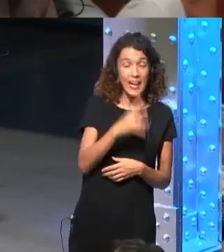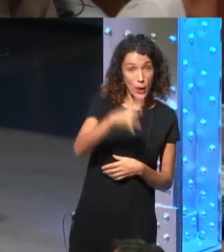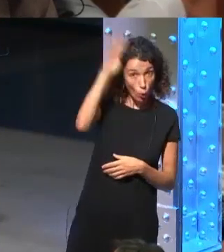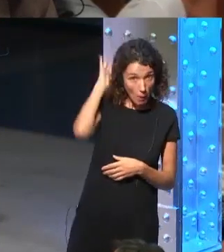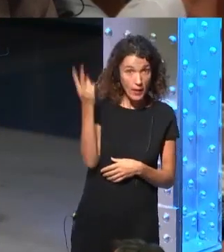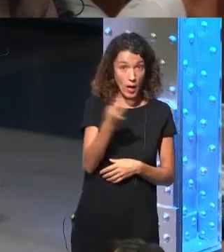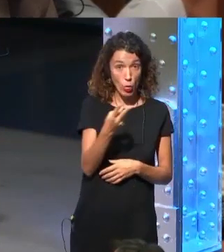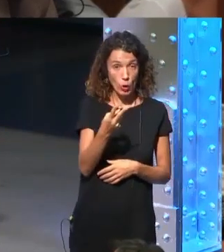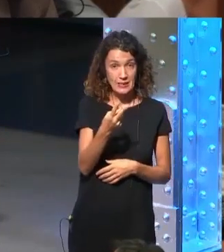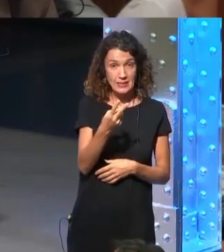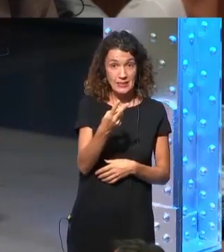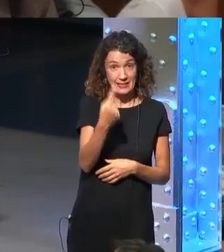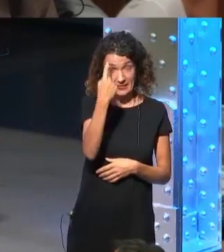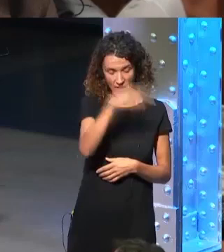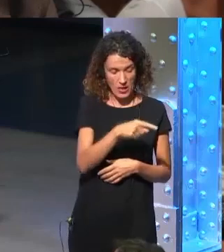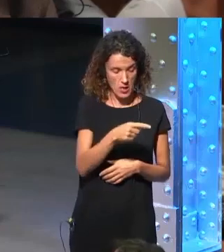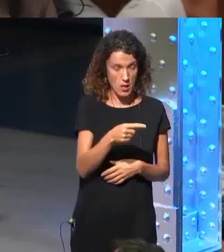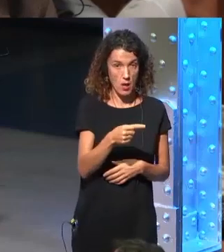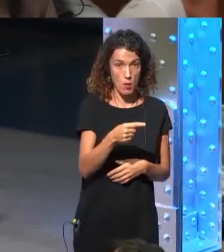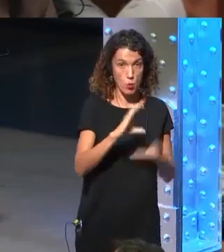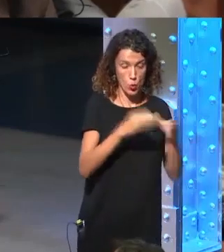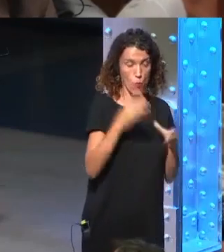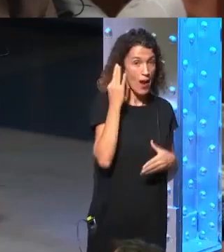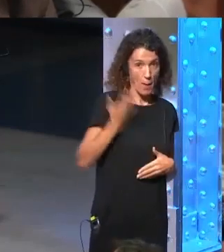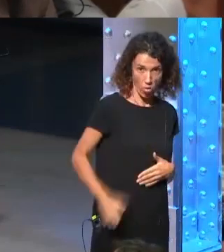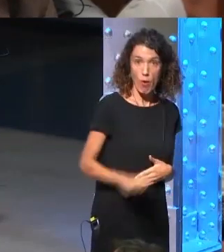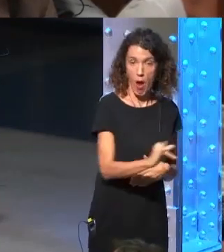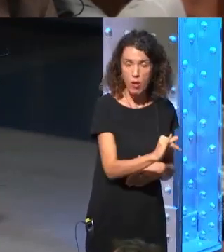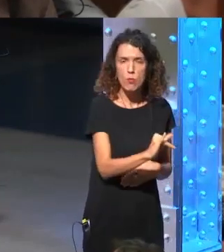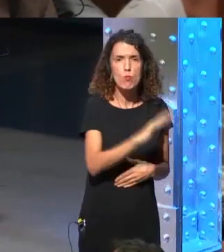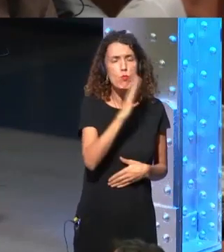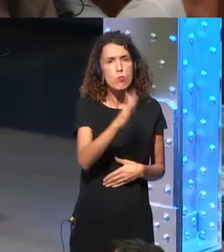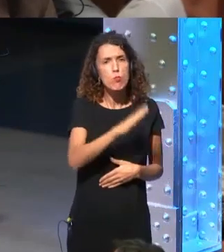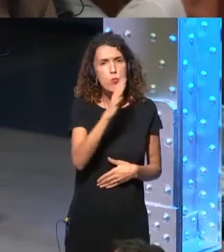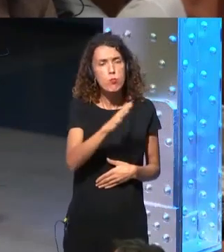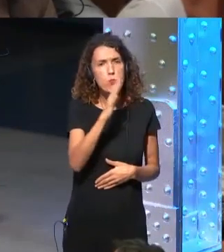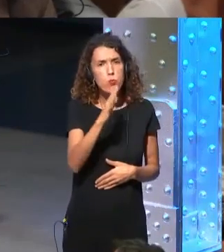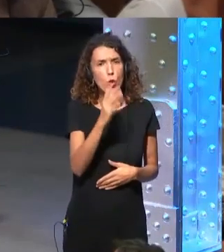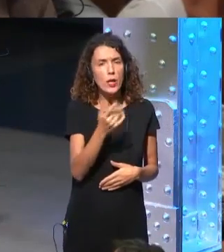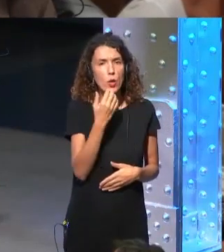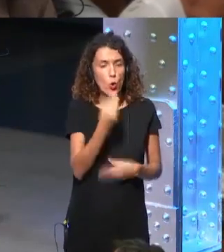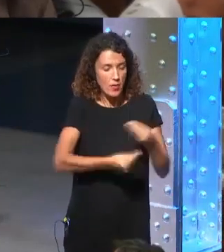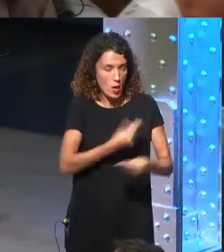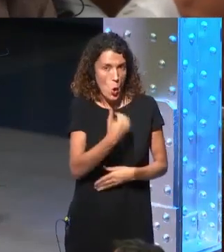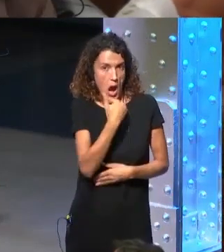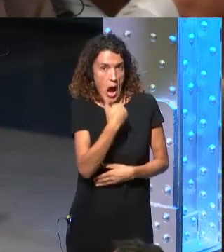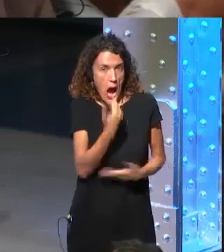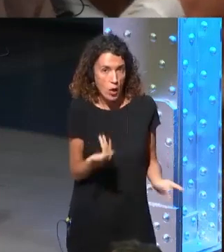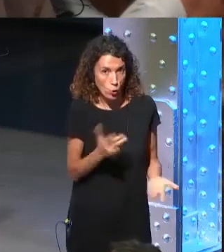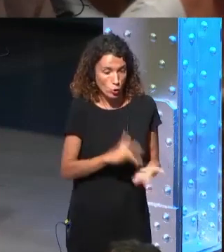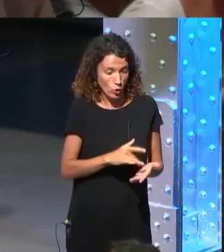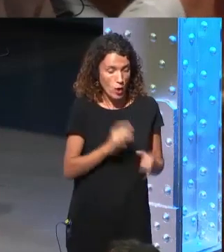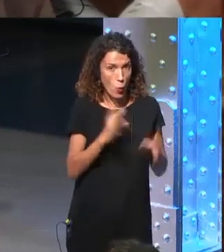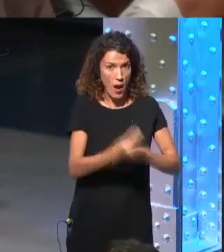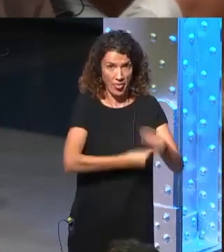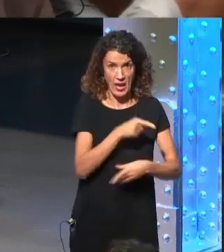romanas sabían que estas Amazonas existían, ¿por qué no hicieron algo tal y como ellas